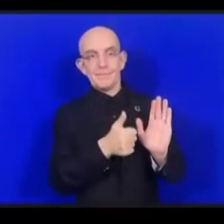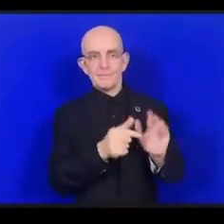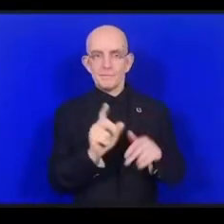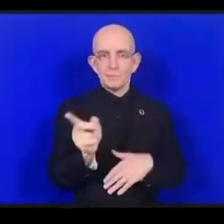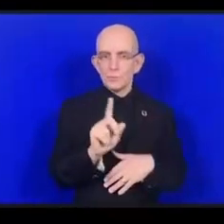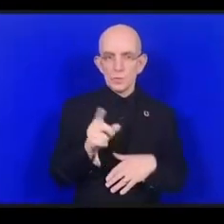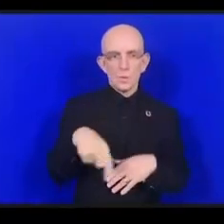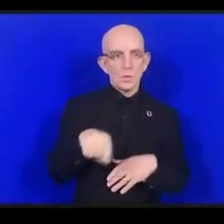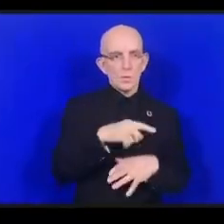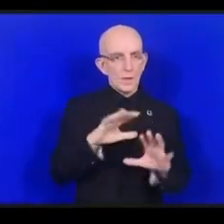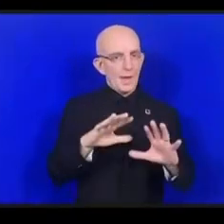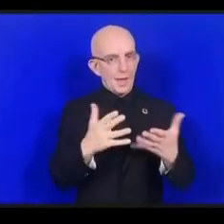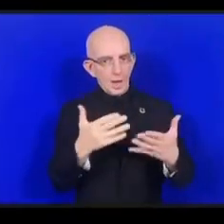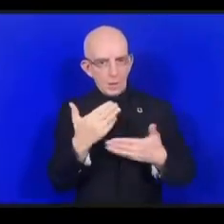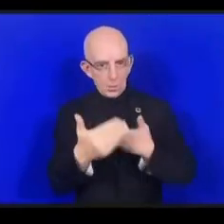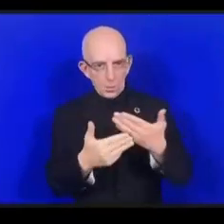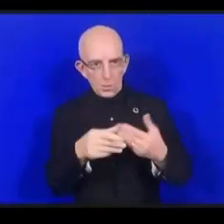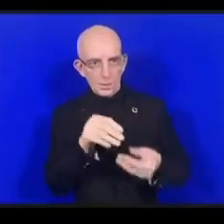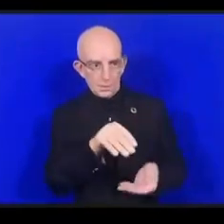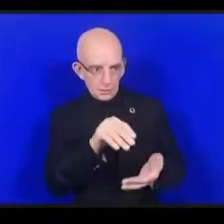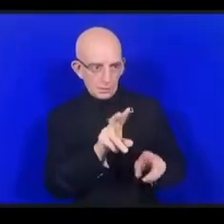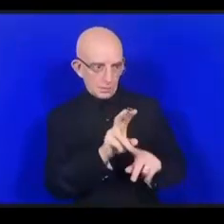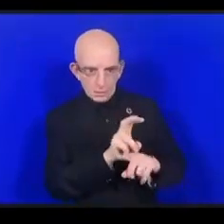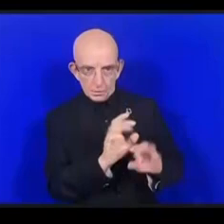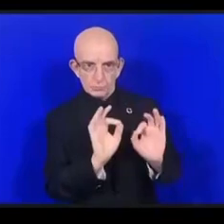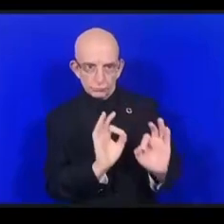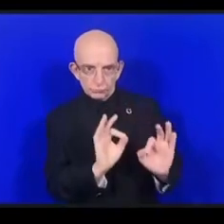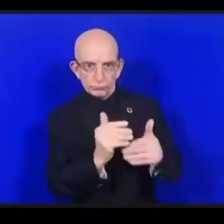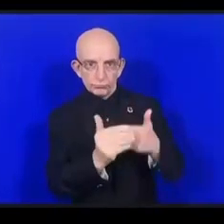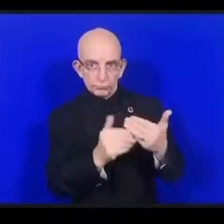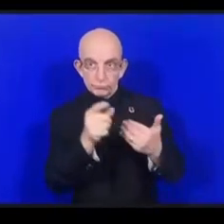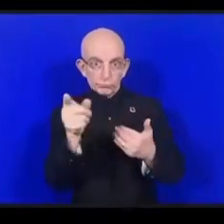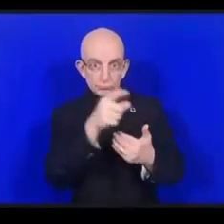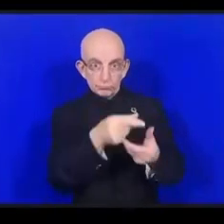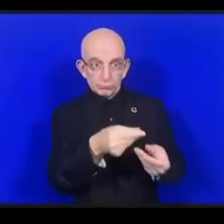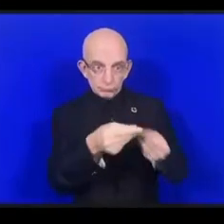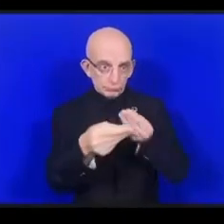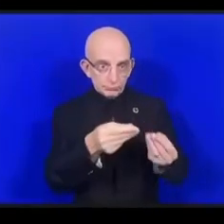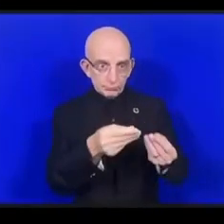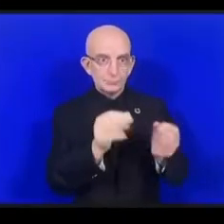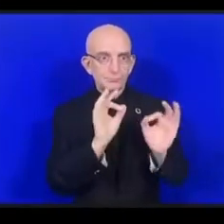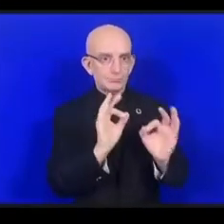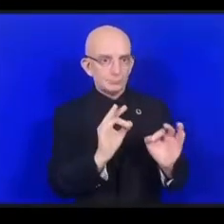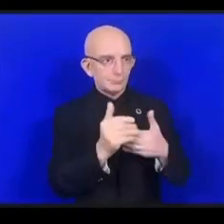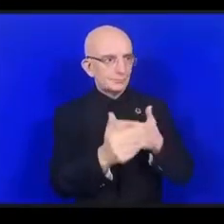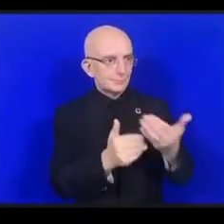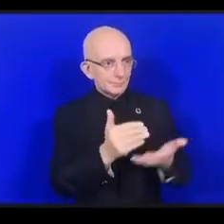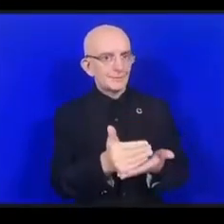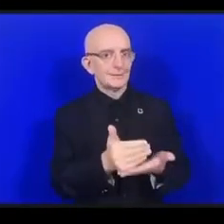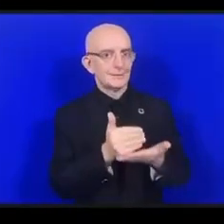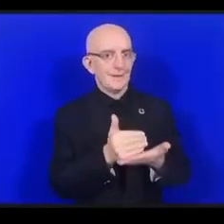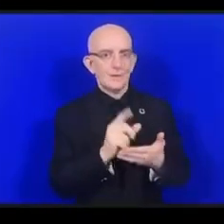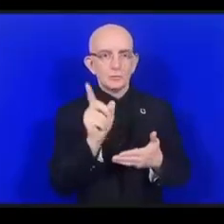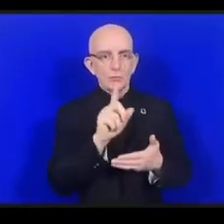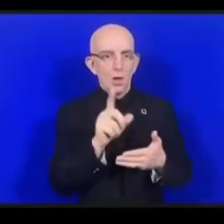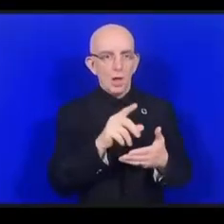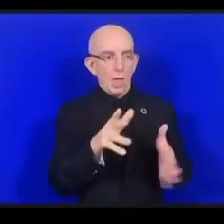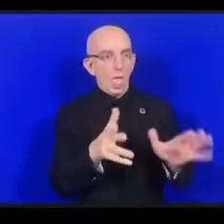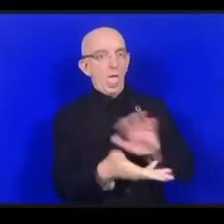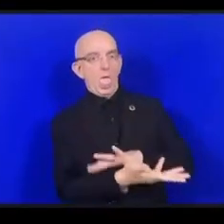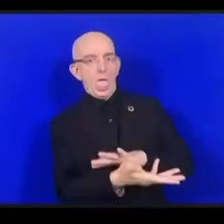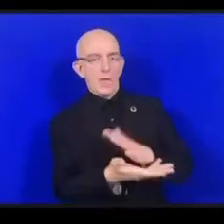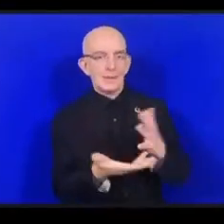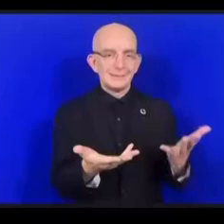segura y protegida entonces esos valores ya los establecimos y ahora Estamos vio el